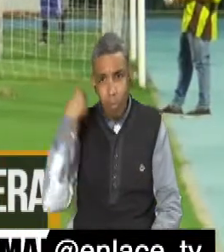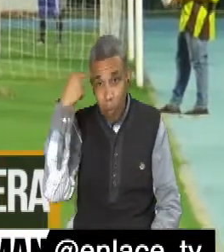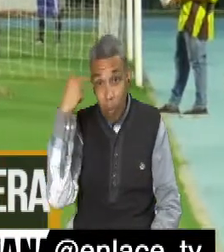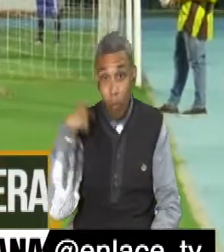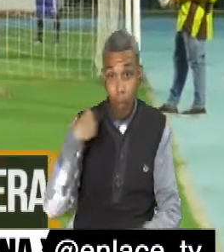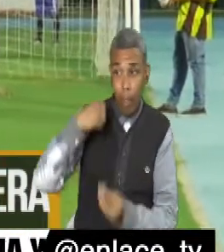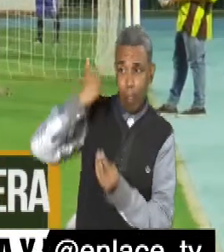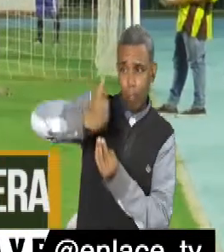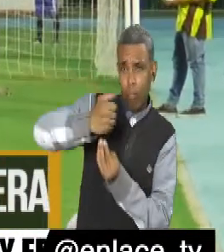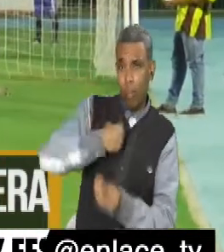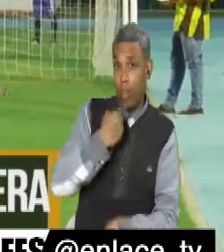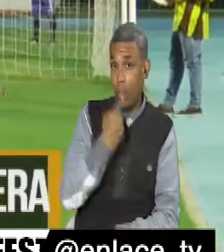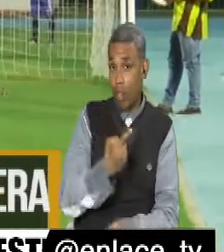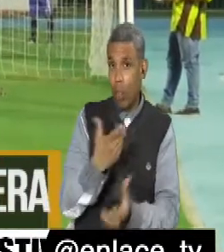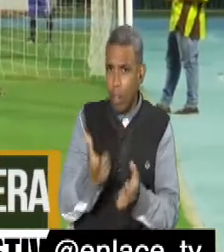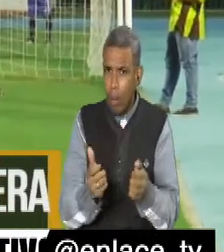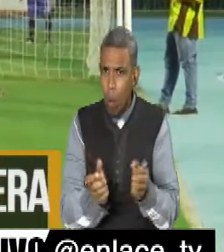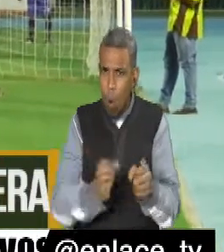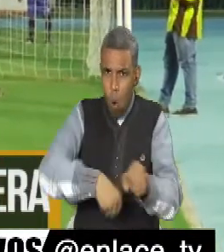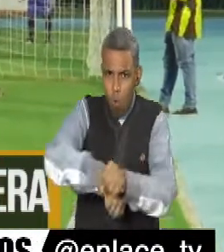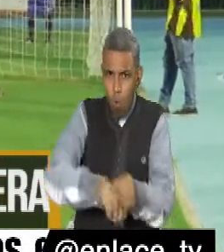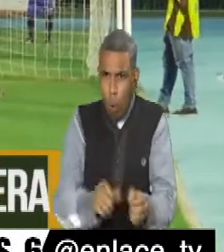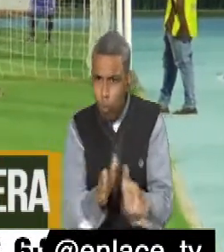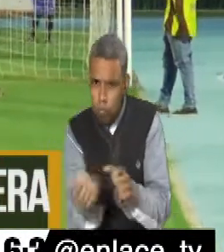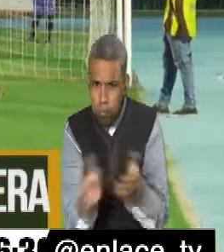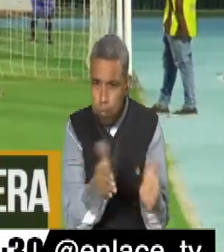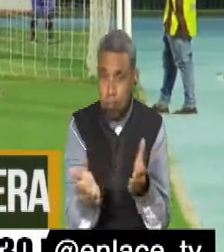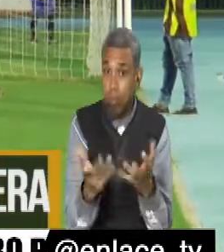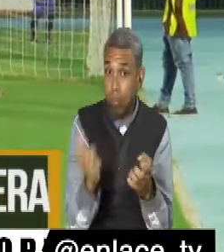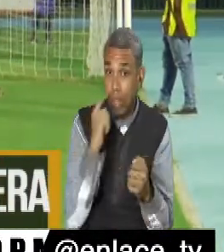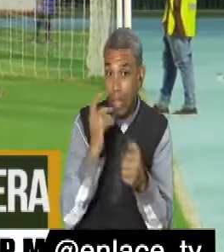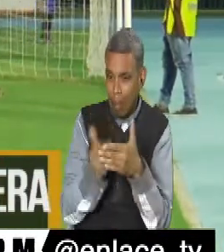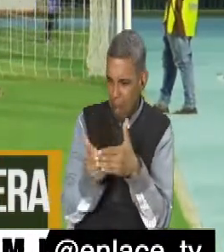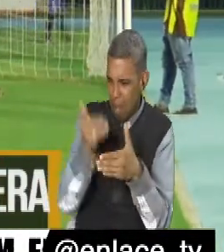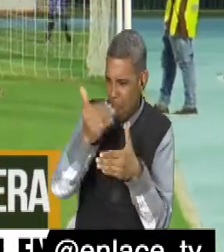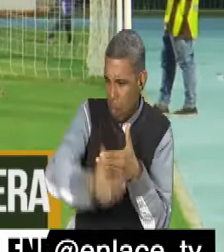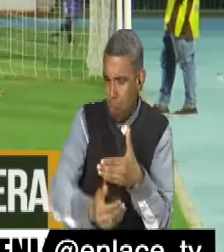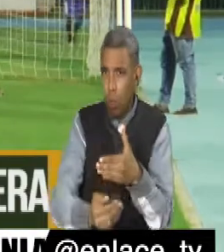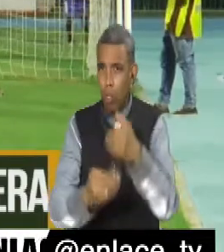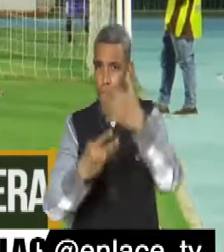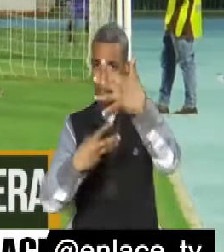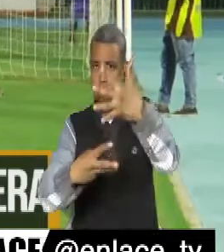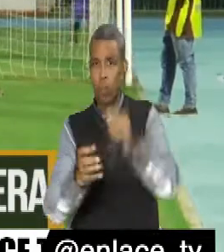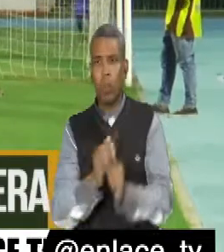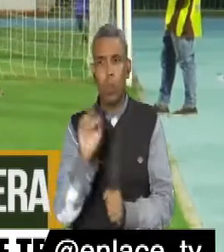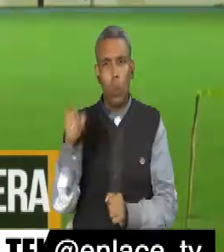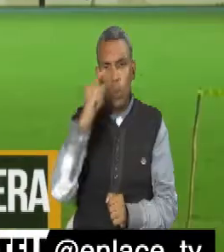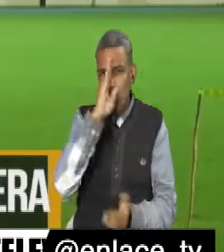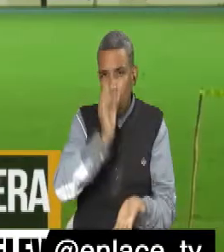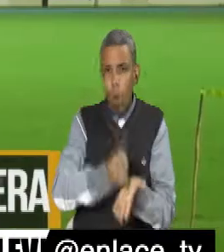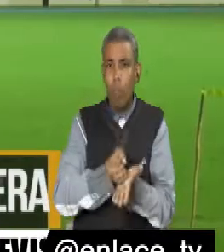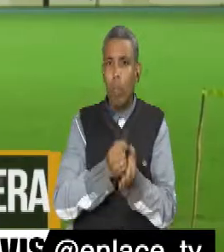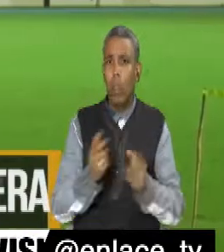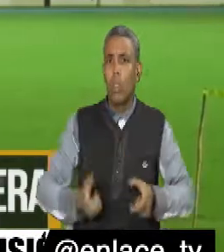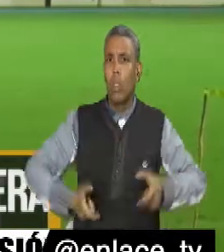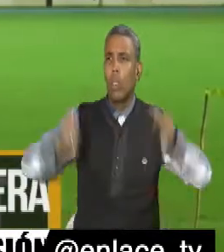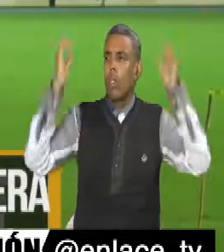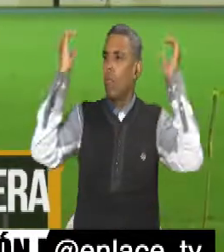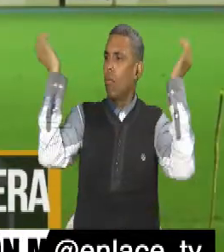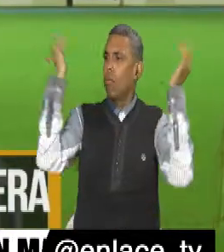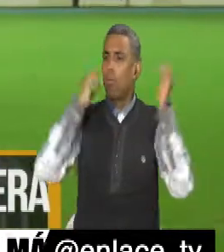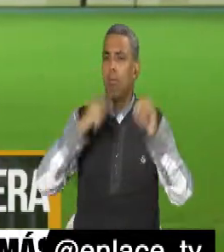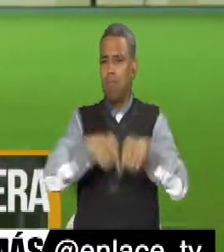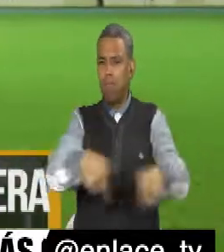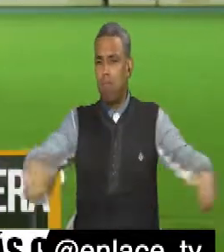tenemos que hacer un buen fútbol, así podemos clasificar para todo. ¿La cancha, el estadio, qué concepto le merece? Hermoso, la verdad que hermoso. Nada